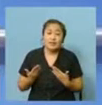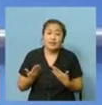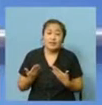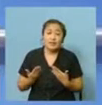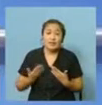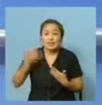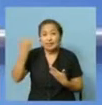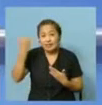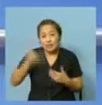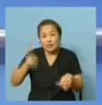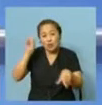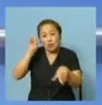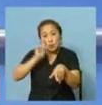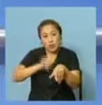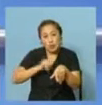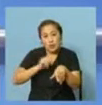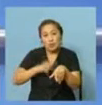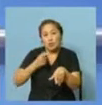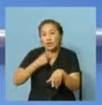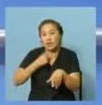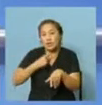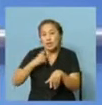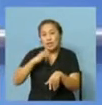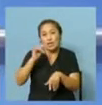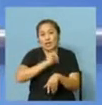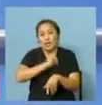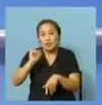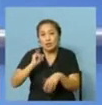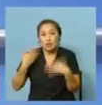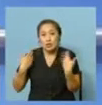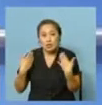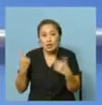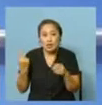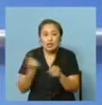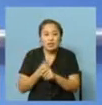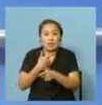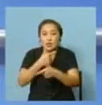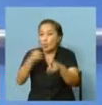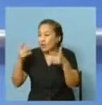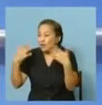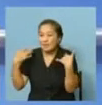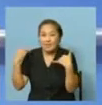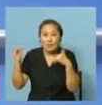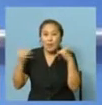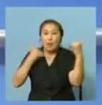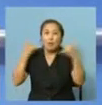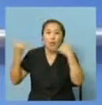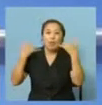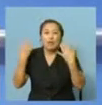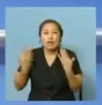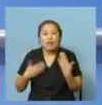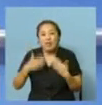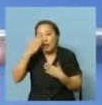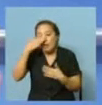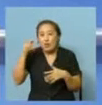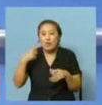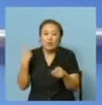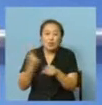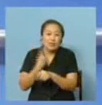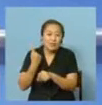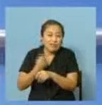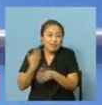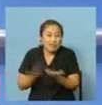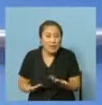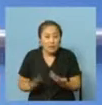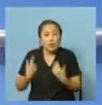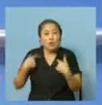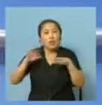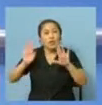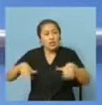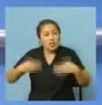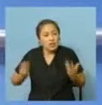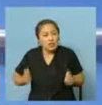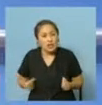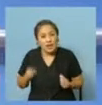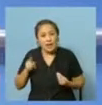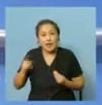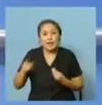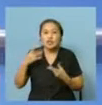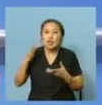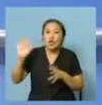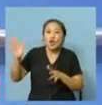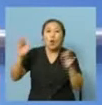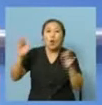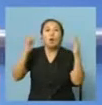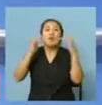tiene un tiempo en donde quiere hacer la denuncia y por ahí si no tiene algo a mano para poder hacerla después no tiene tiempo de hacerlo entonces estos